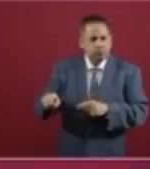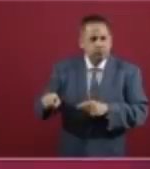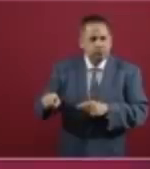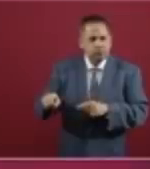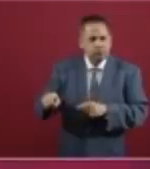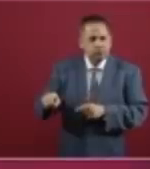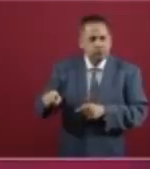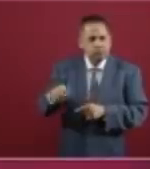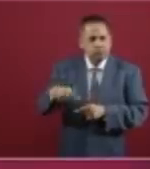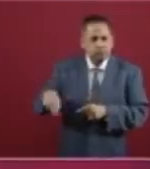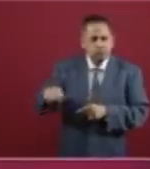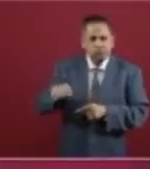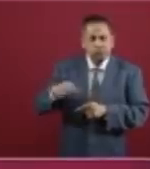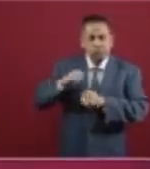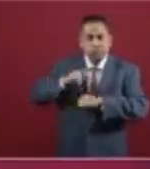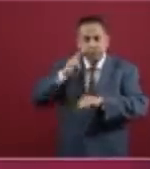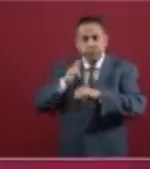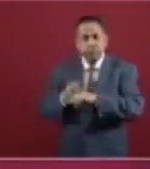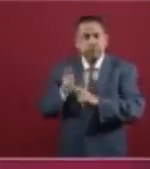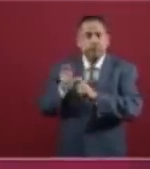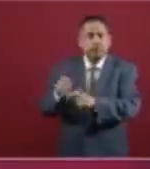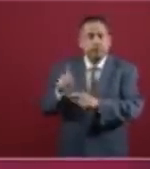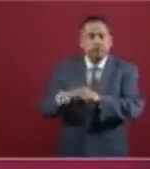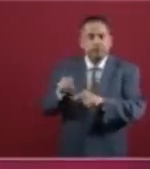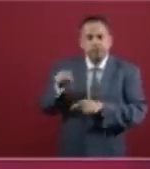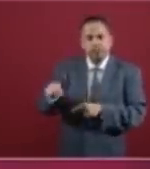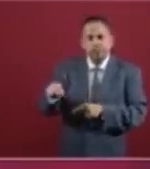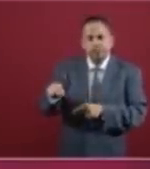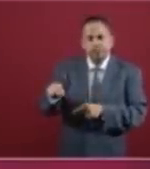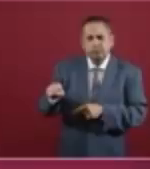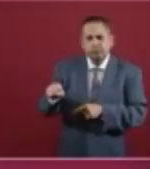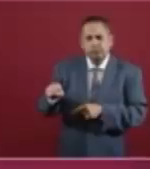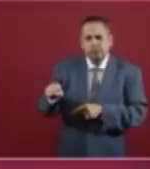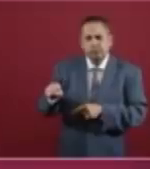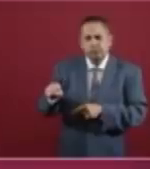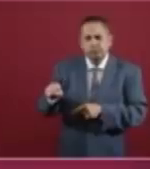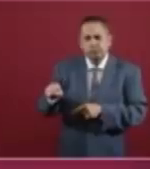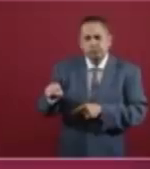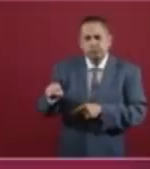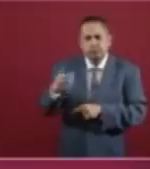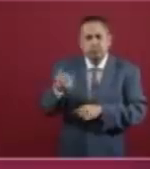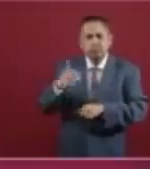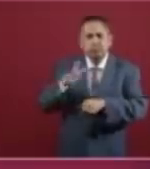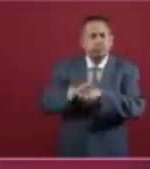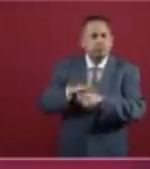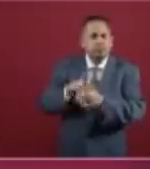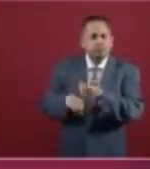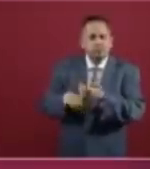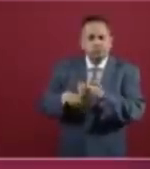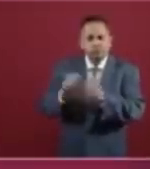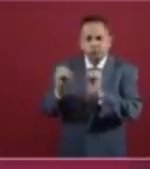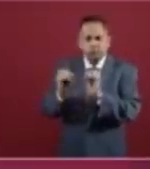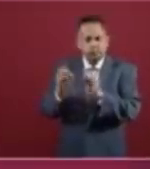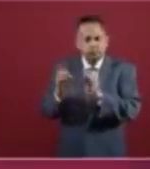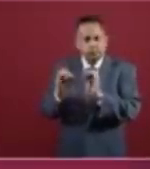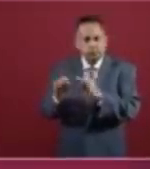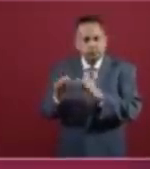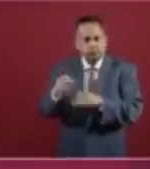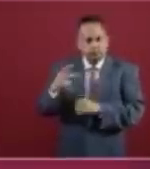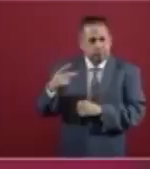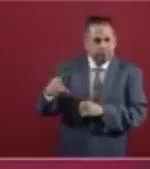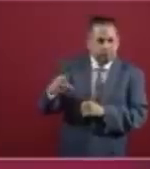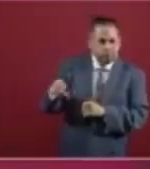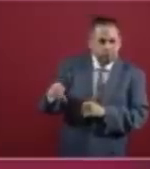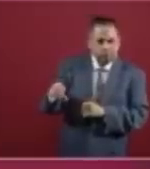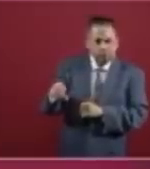lo que corresponde a la administración pública, la oficina